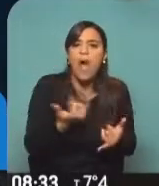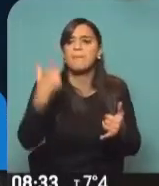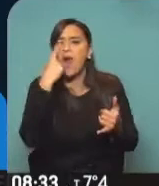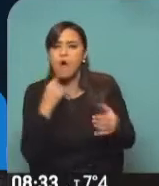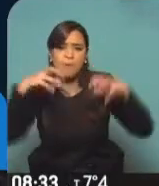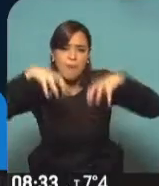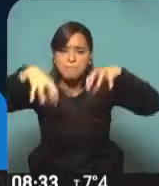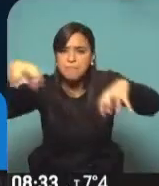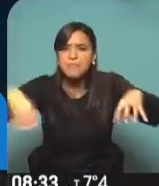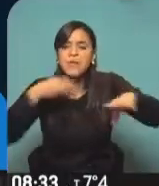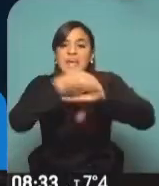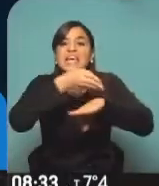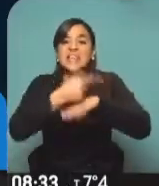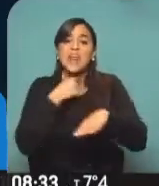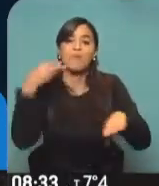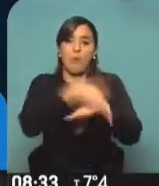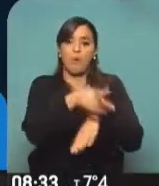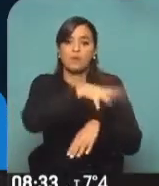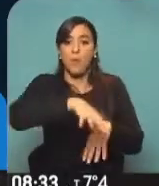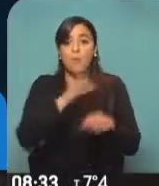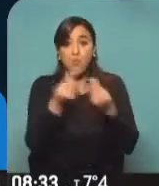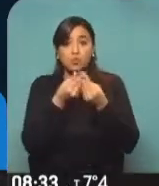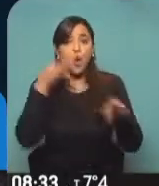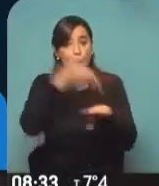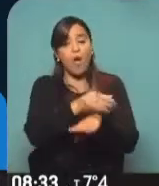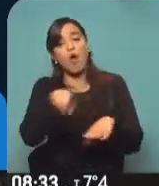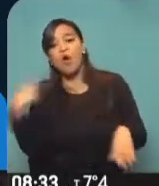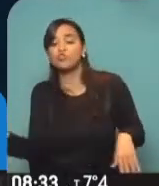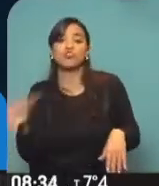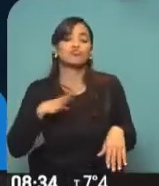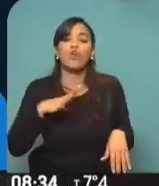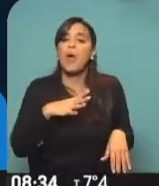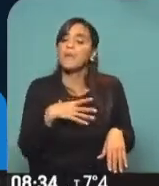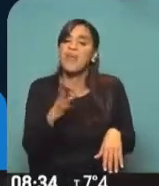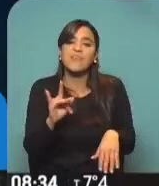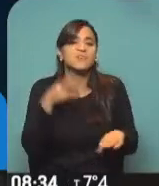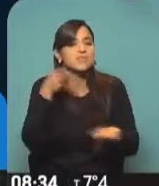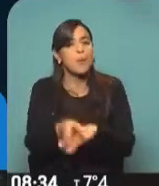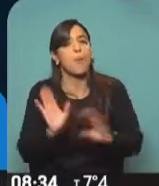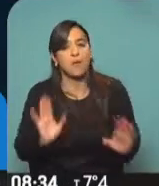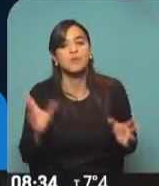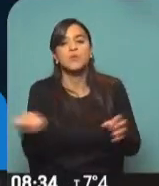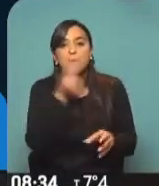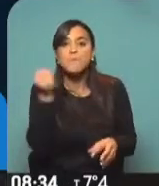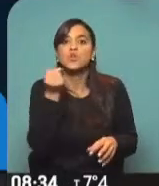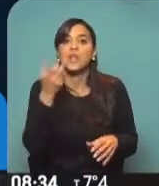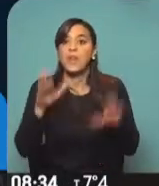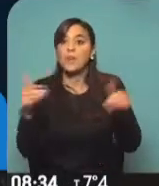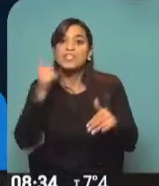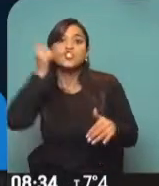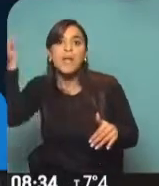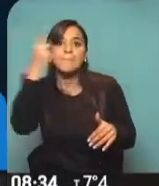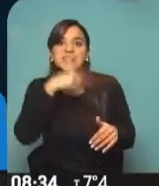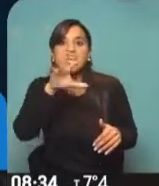y queremos que entren a estos lugares muchos entran otros todavía nos cuesta entonces siempre es importante que los vecinos nos lleven el 108